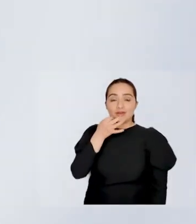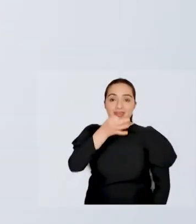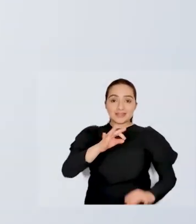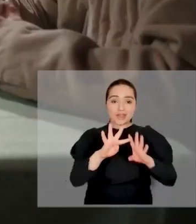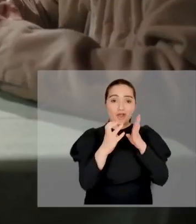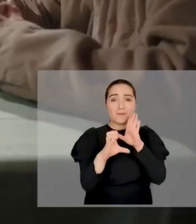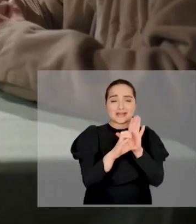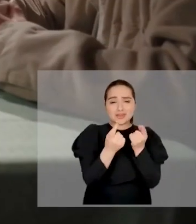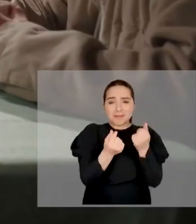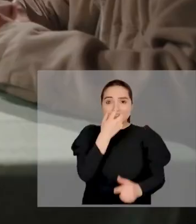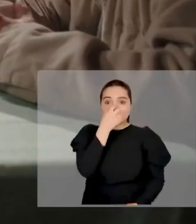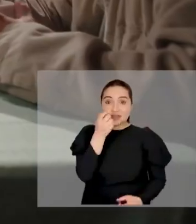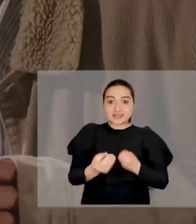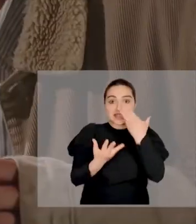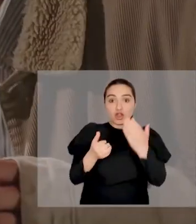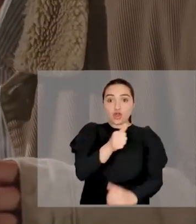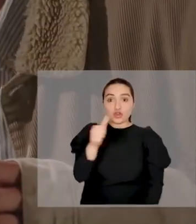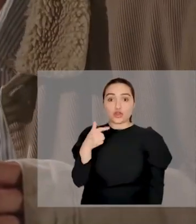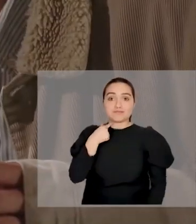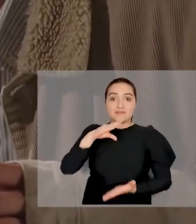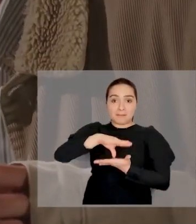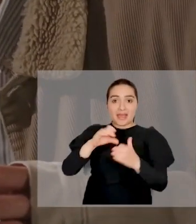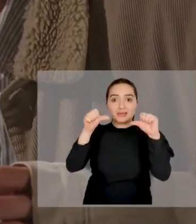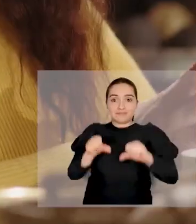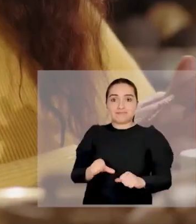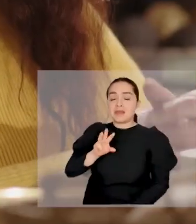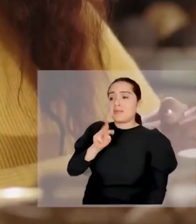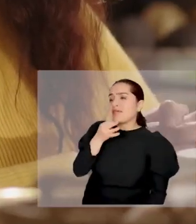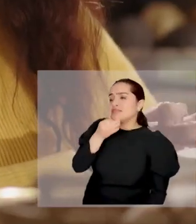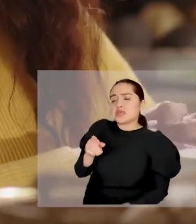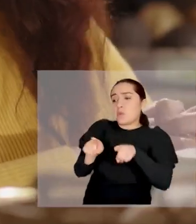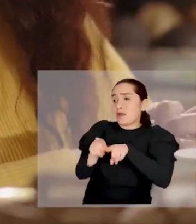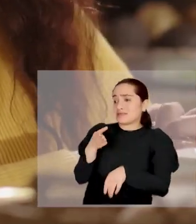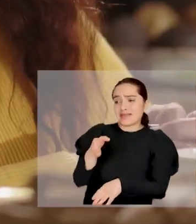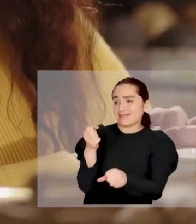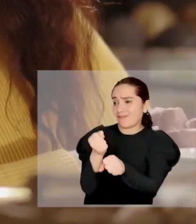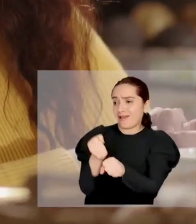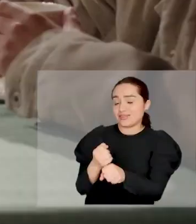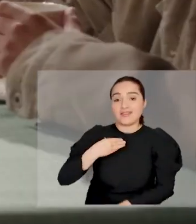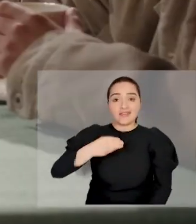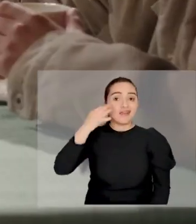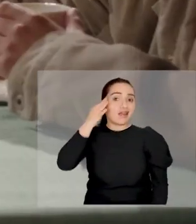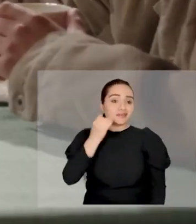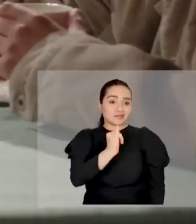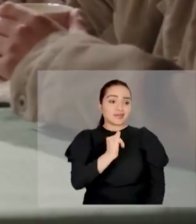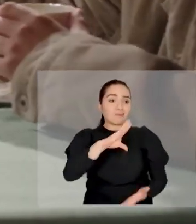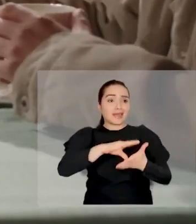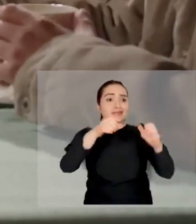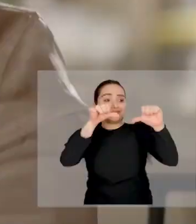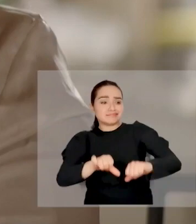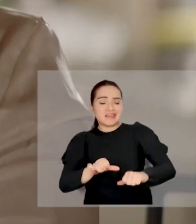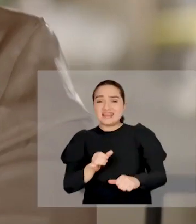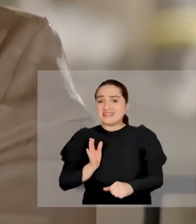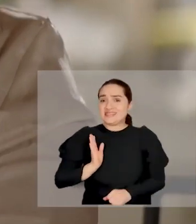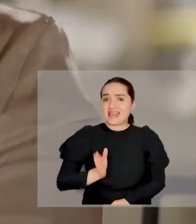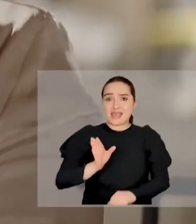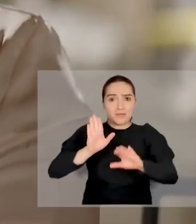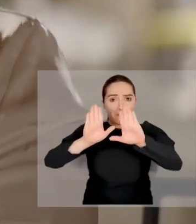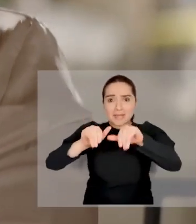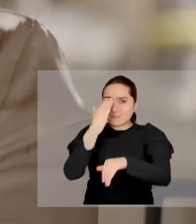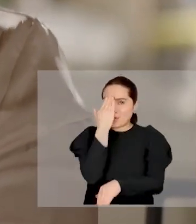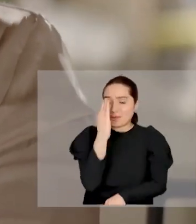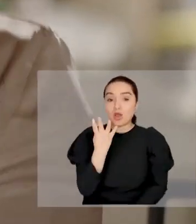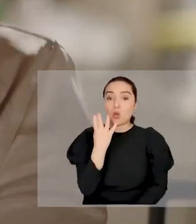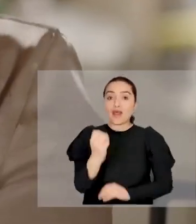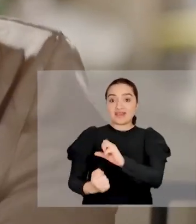Esto del ciclo constituyente nos va a salir caro. El país se va ir a la cresta. Ay, no diga eso, se hay que trabajar igual nomás. Claro que se va a ir a la cresta. Pero si seguimos con